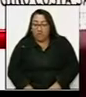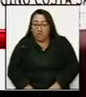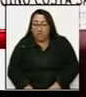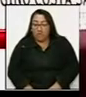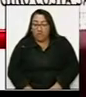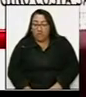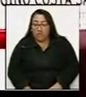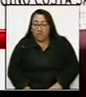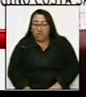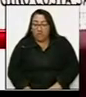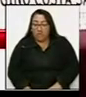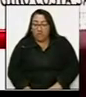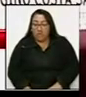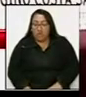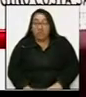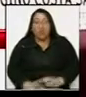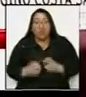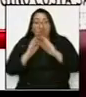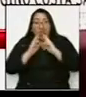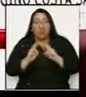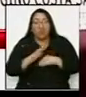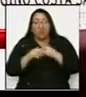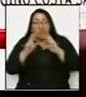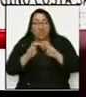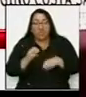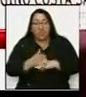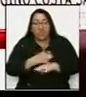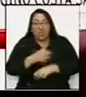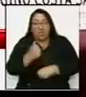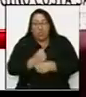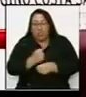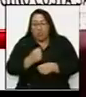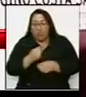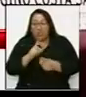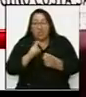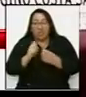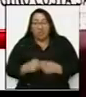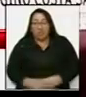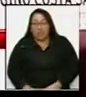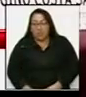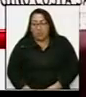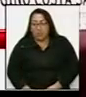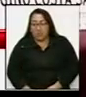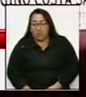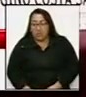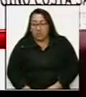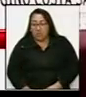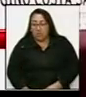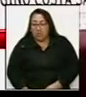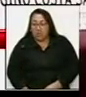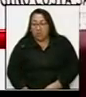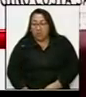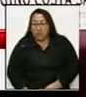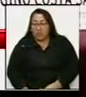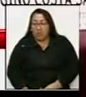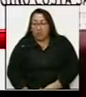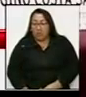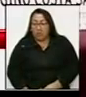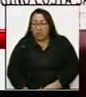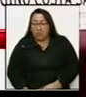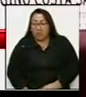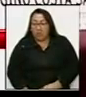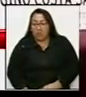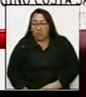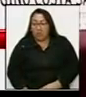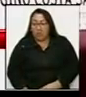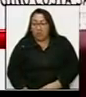ratificación, y los resultados en las evaluaciones parciales de desempeño, así como la entrevista contemplada en el artículo 67, lo